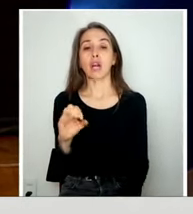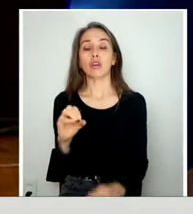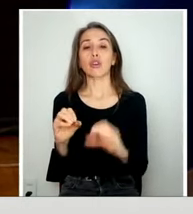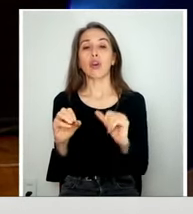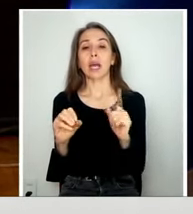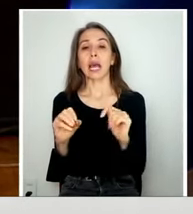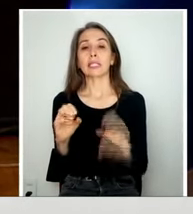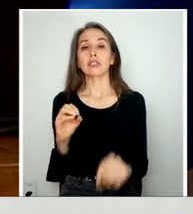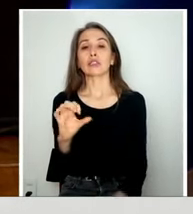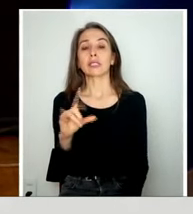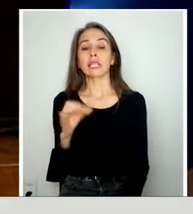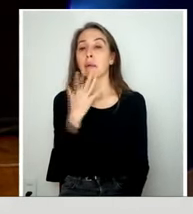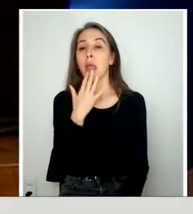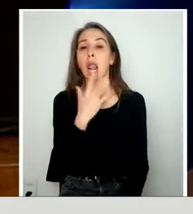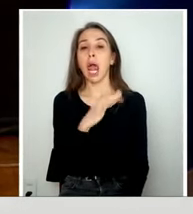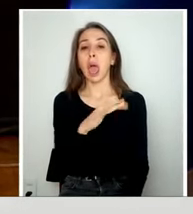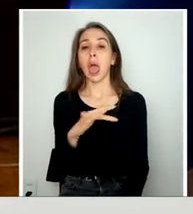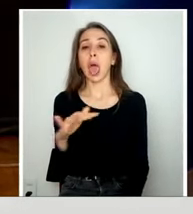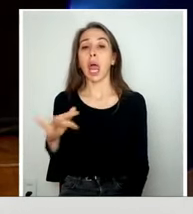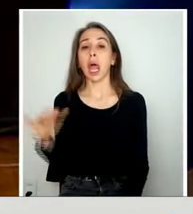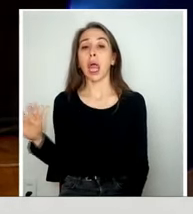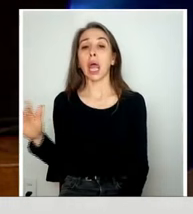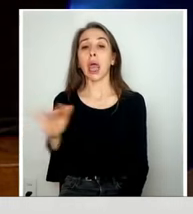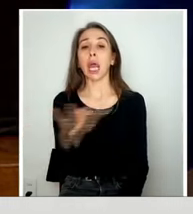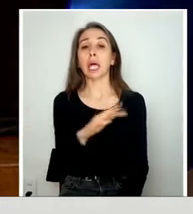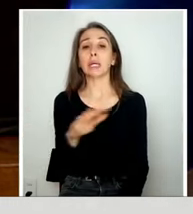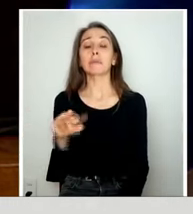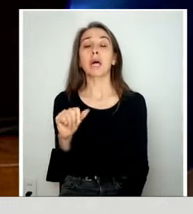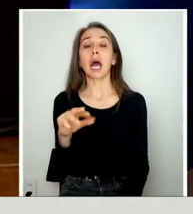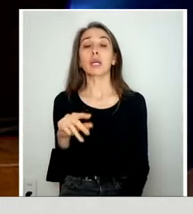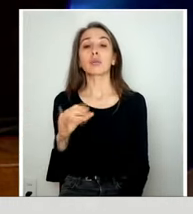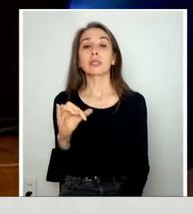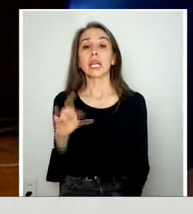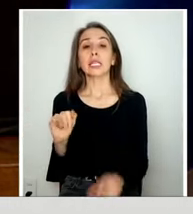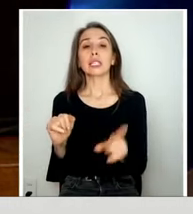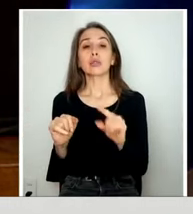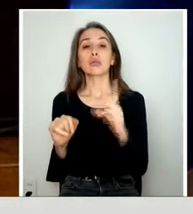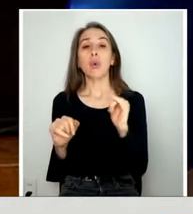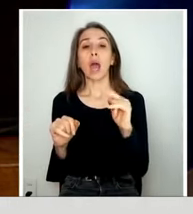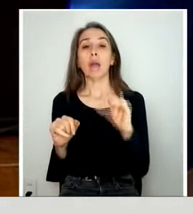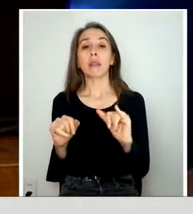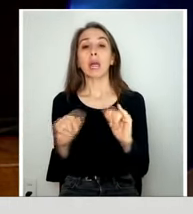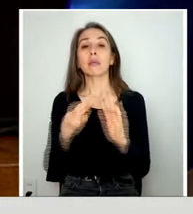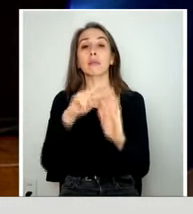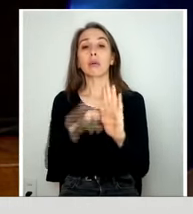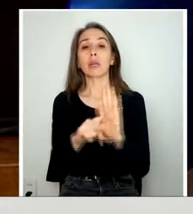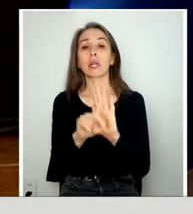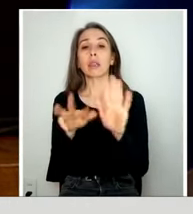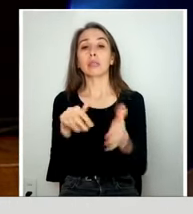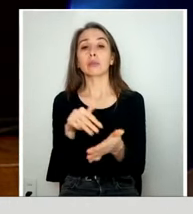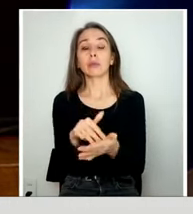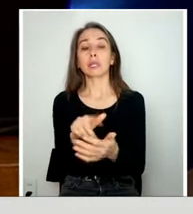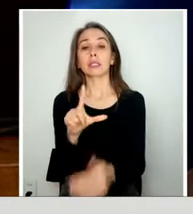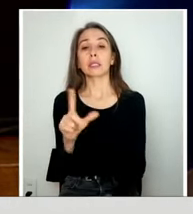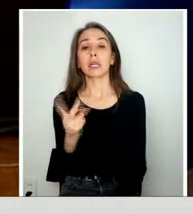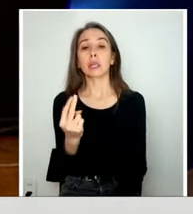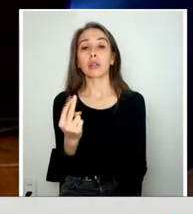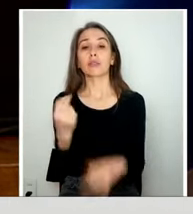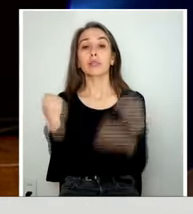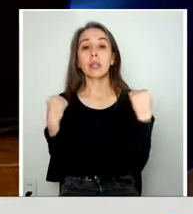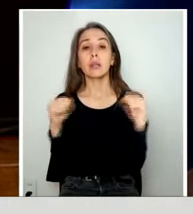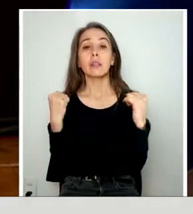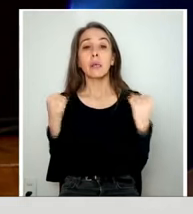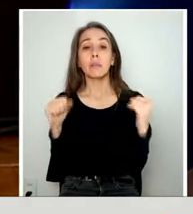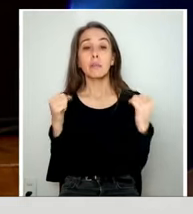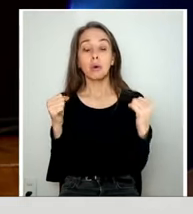Giordano Guzmán manutery mesa y sulantay que modifica la ley número 19.712 del deporte para